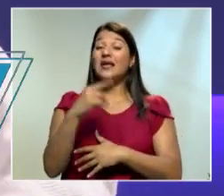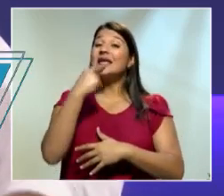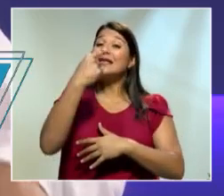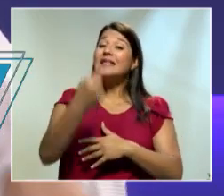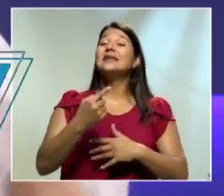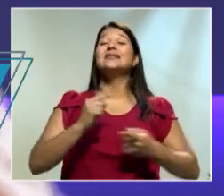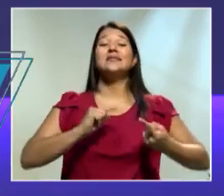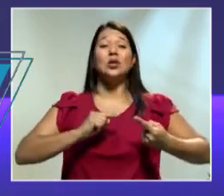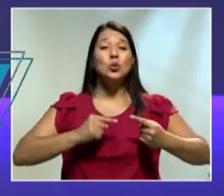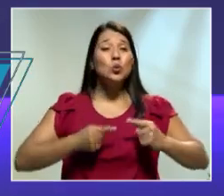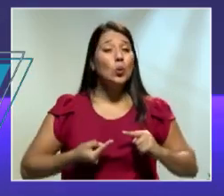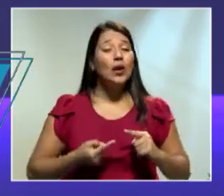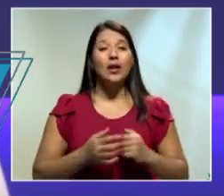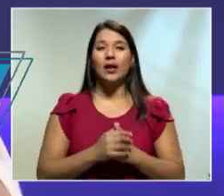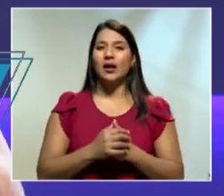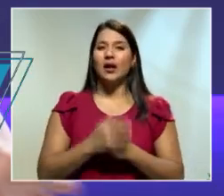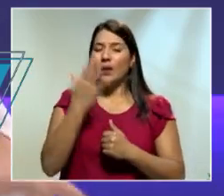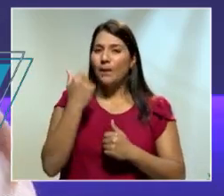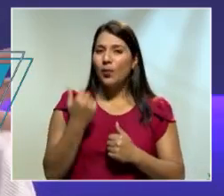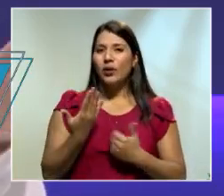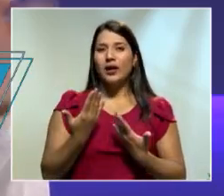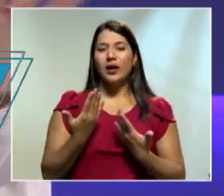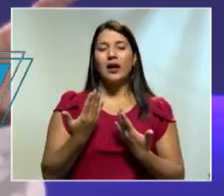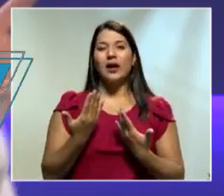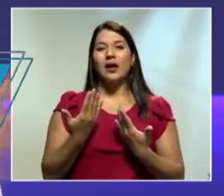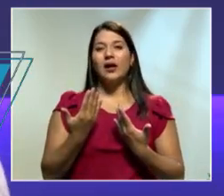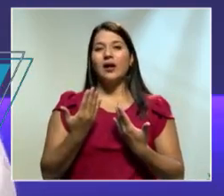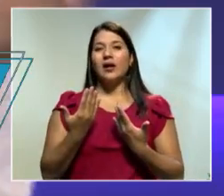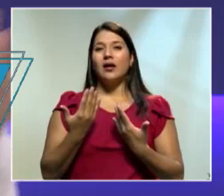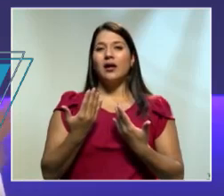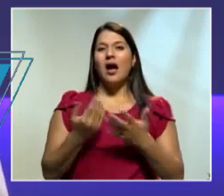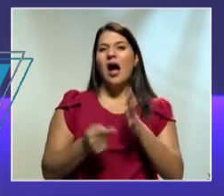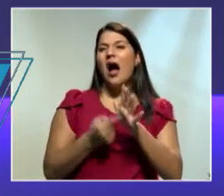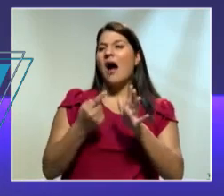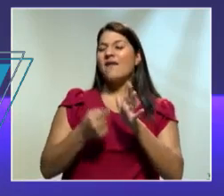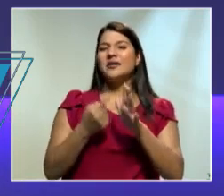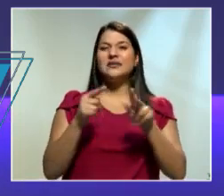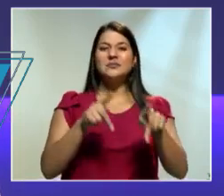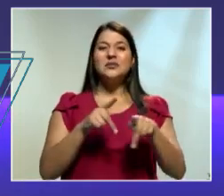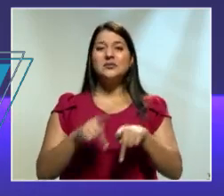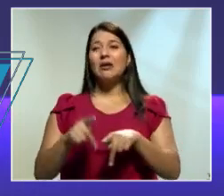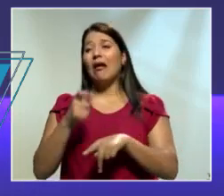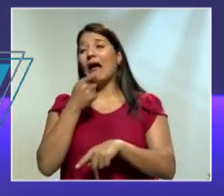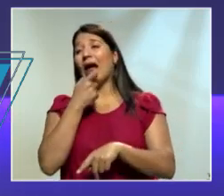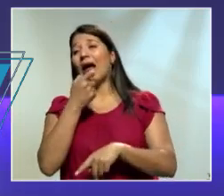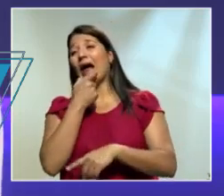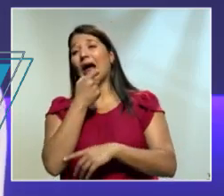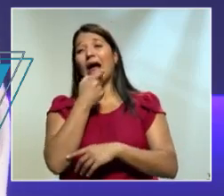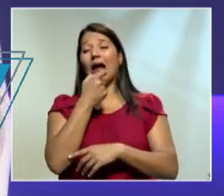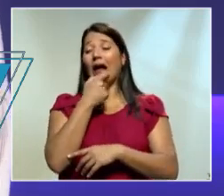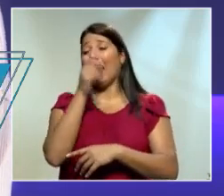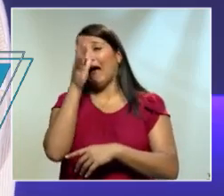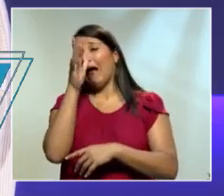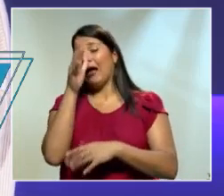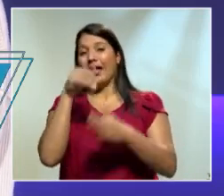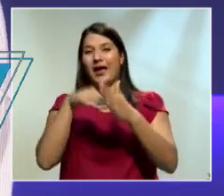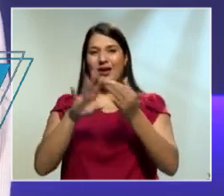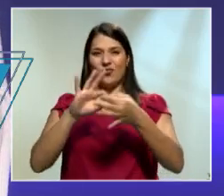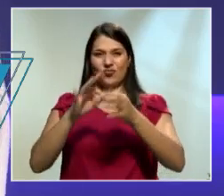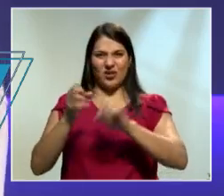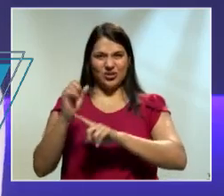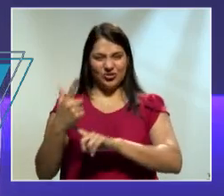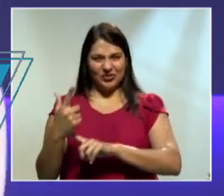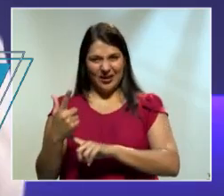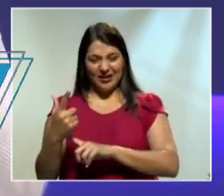quedaron fueron con sus lágrimas, y empezaron como a usarla para burlas en redes sociales. Entonces ella trató en la COP de dar un